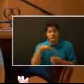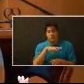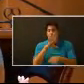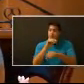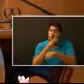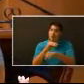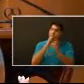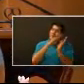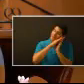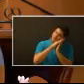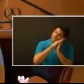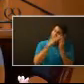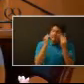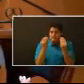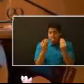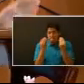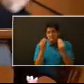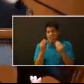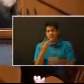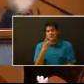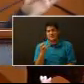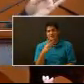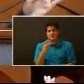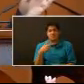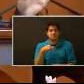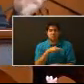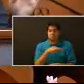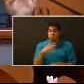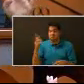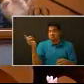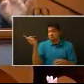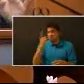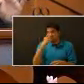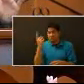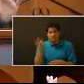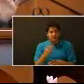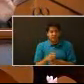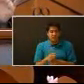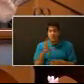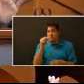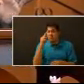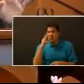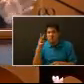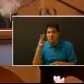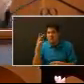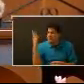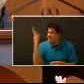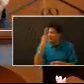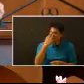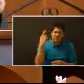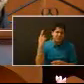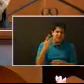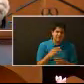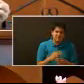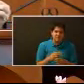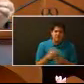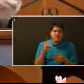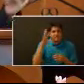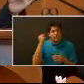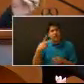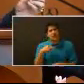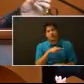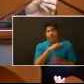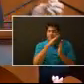reposar muchas veces, uno no se da cuenta de lo que está pasando a su alrededor, porque uno está